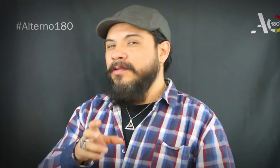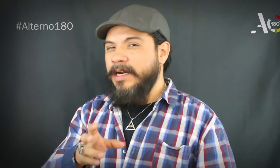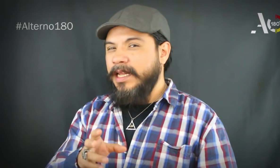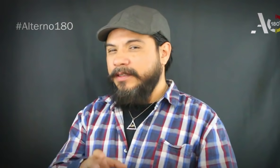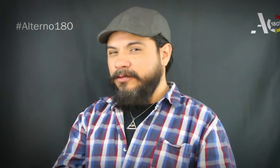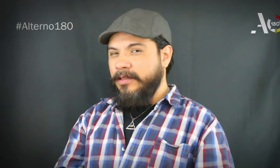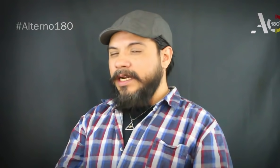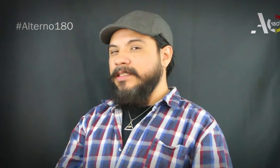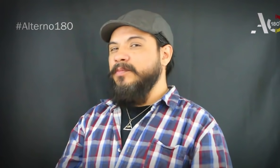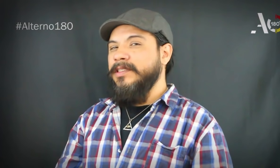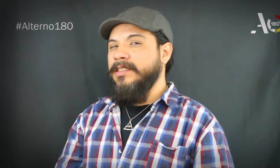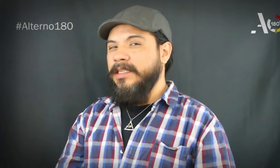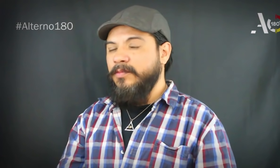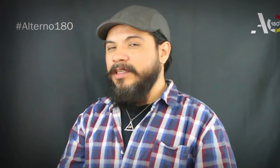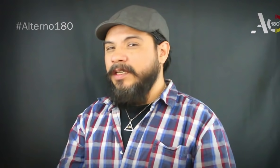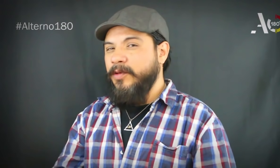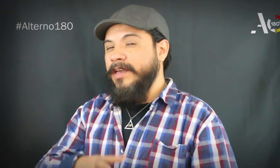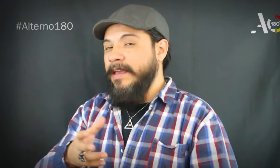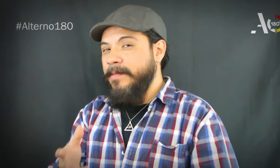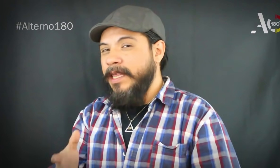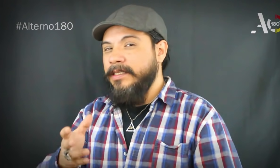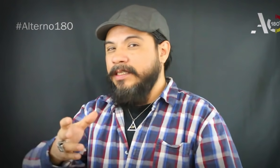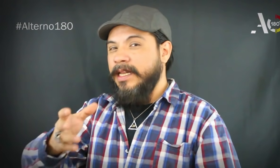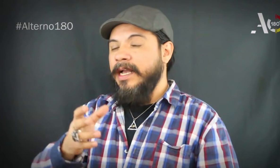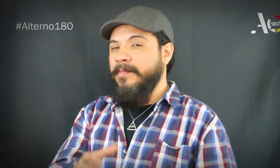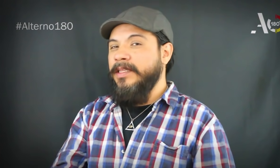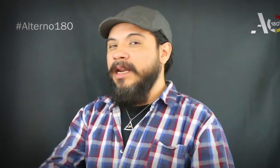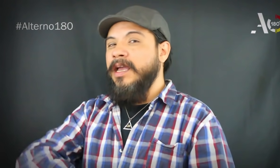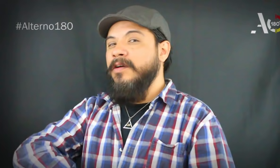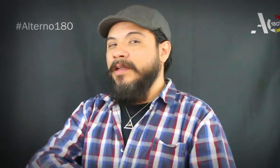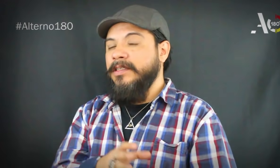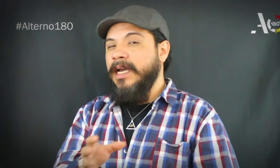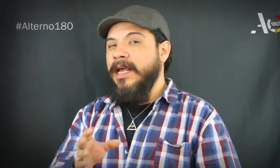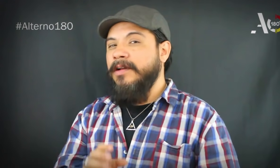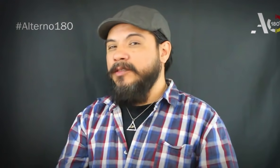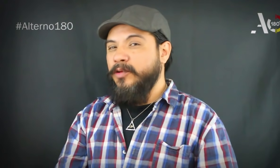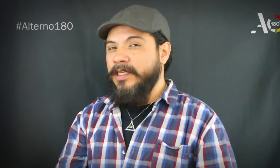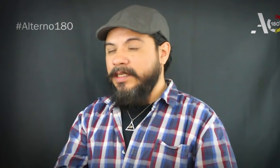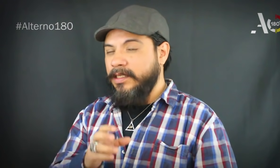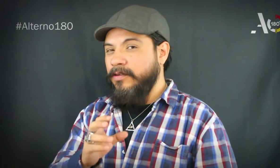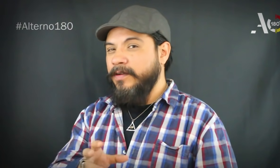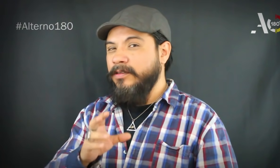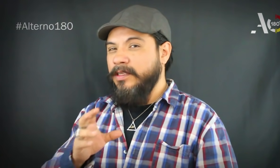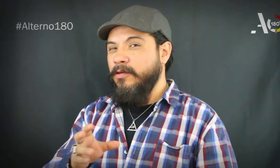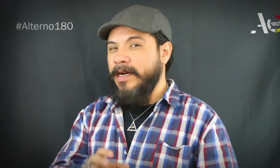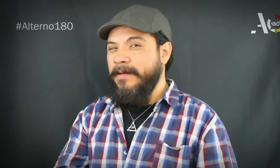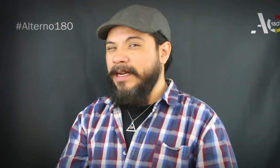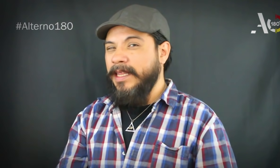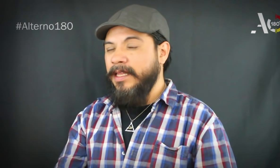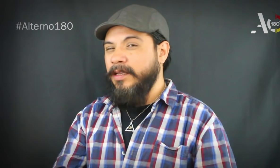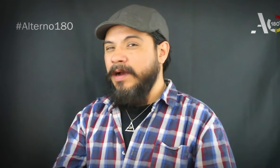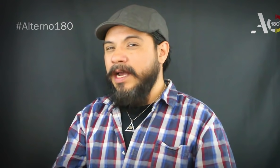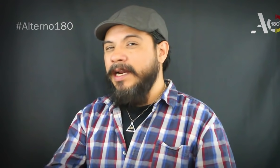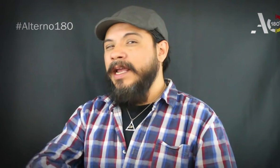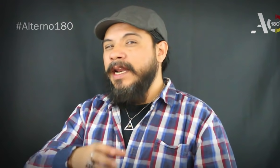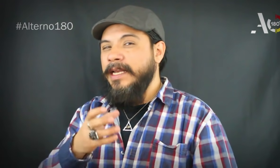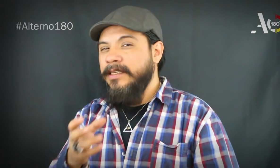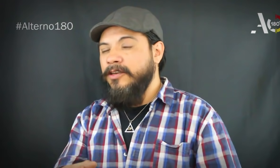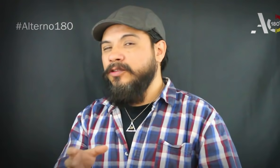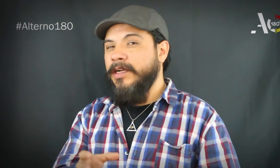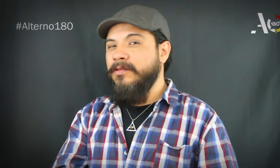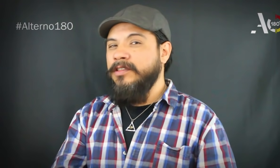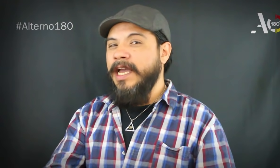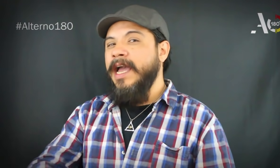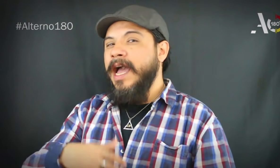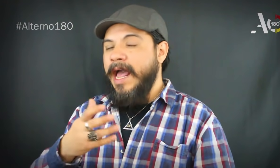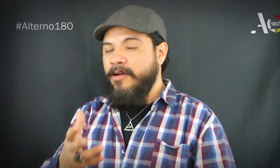Rodríguez, una de las funcionarias impuestas en el municipio y enviadas desde la capital cuando escalaron las protestas y conflictos de gobernabilidad en Tehuacán, le